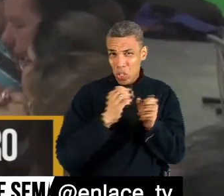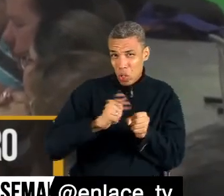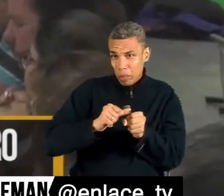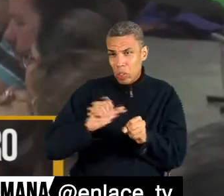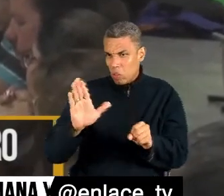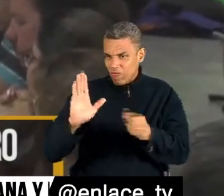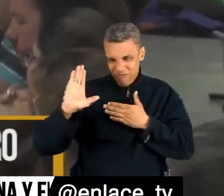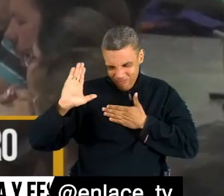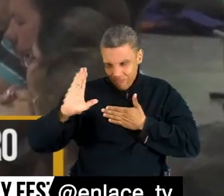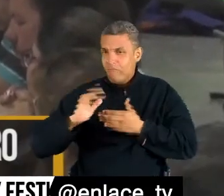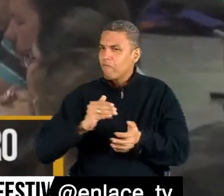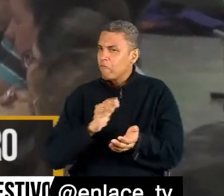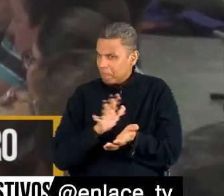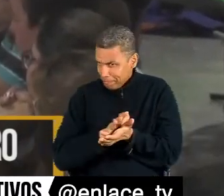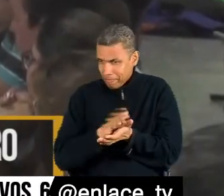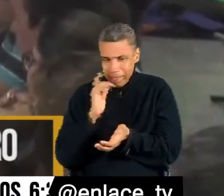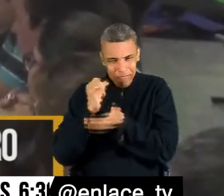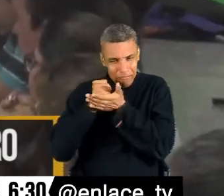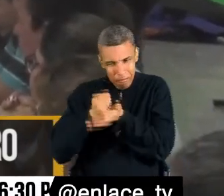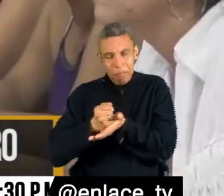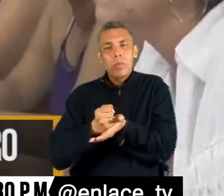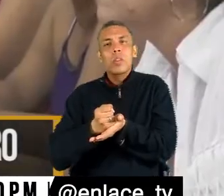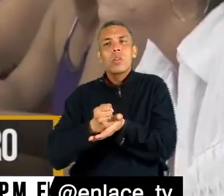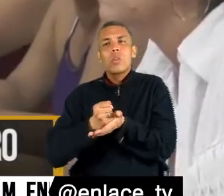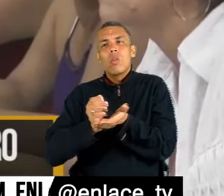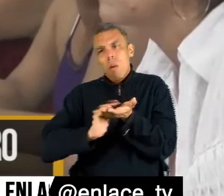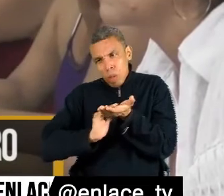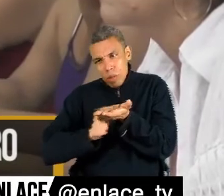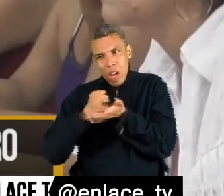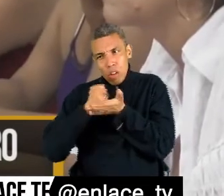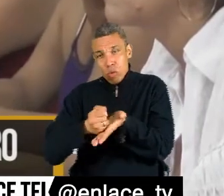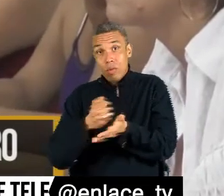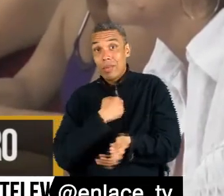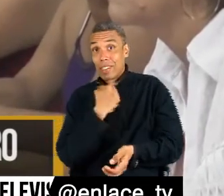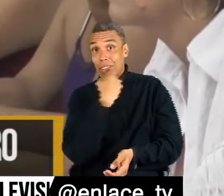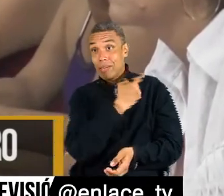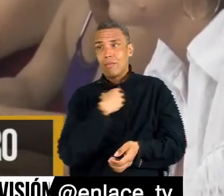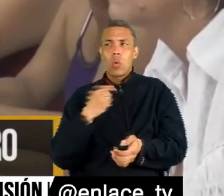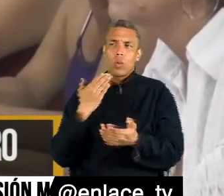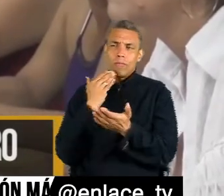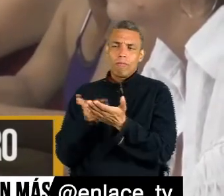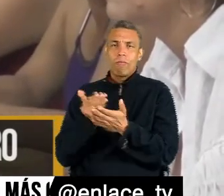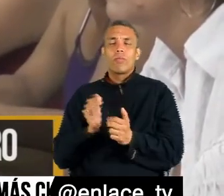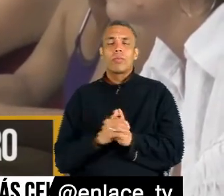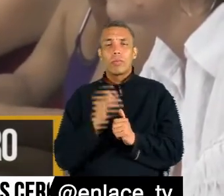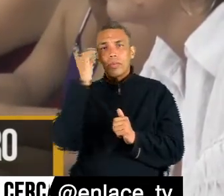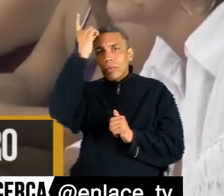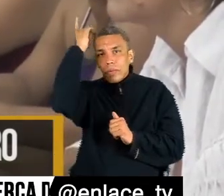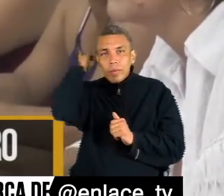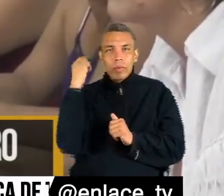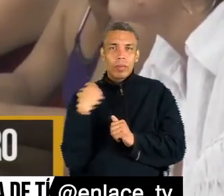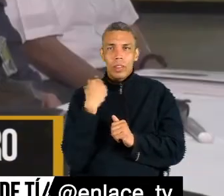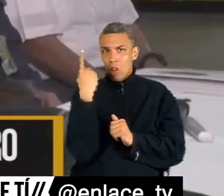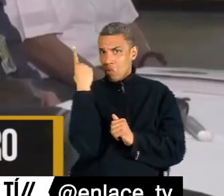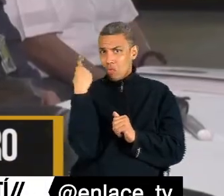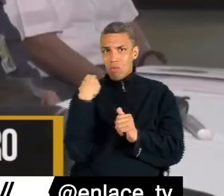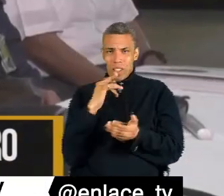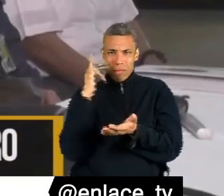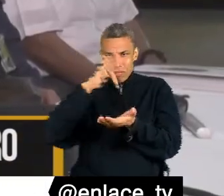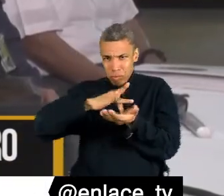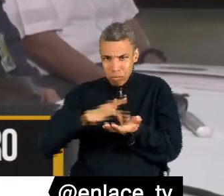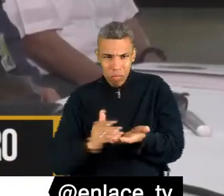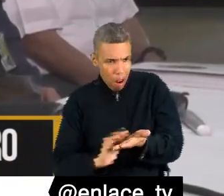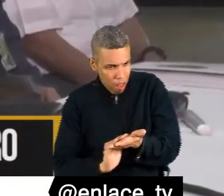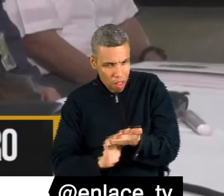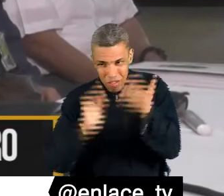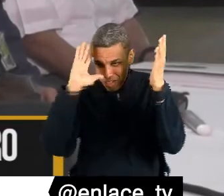de Ecopetrol y Administración Municipal encabezada por el alcalde Darío Echeverri, quien será el único garante de las mesas de trabajo, forman parte de